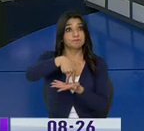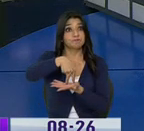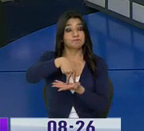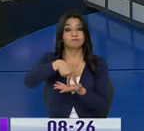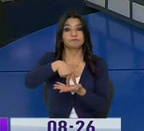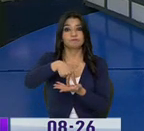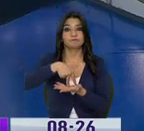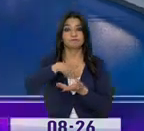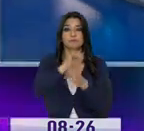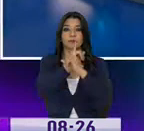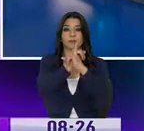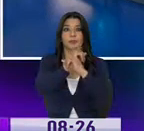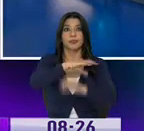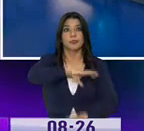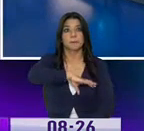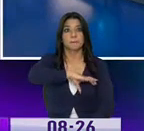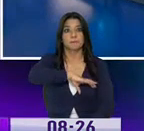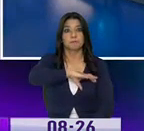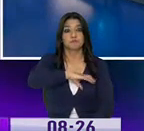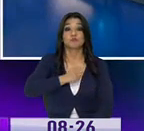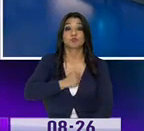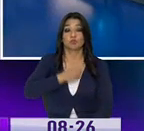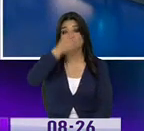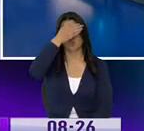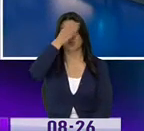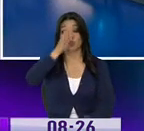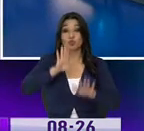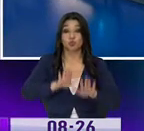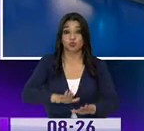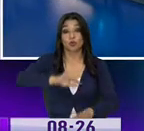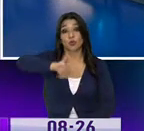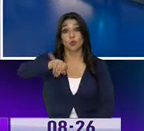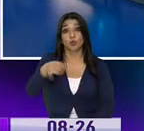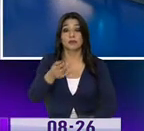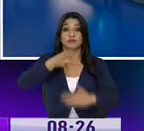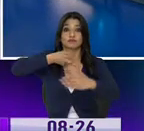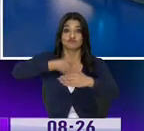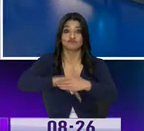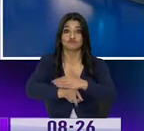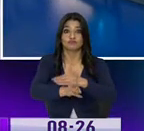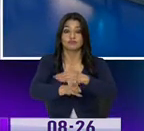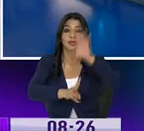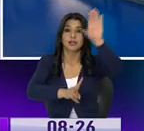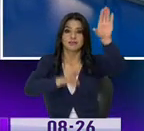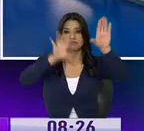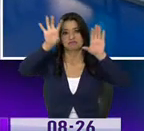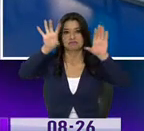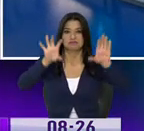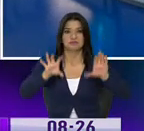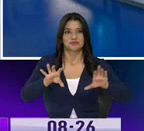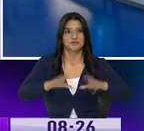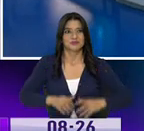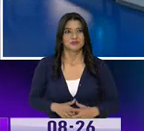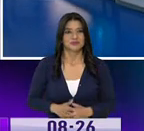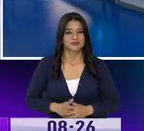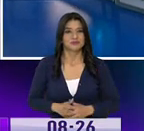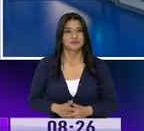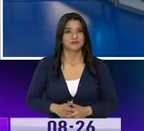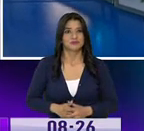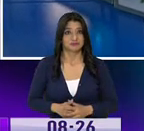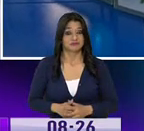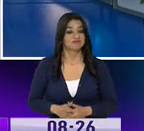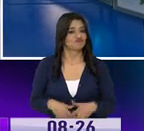ella está en el Instituto Metropolitano de Patrimonio. Este jueves se inauguró una exposición. Así que esta exposición es